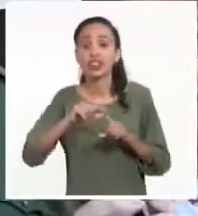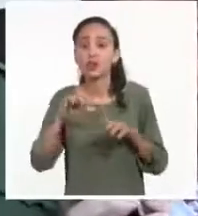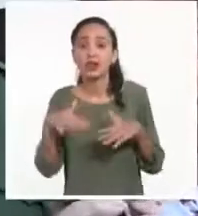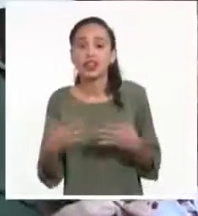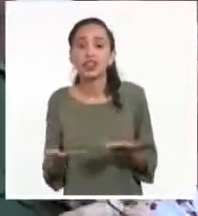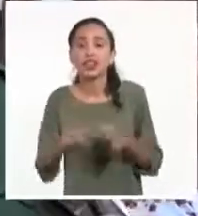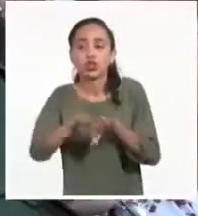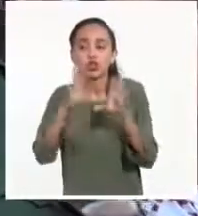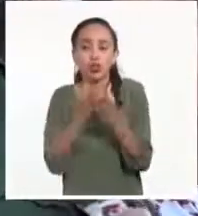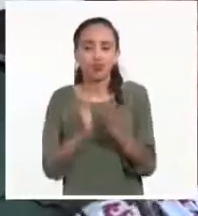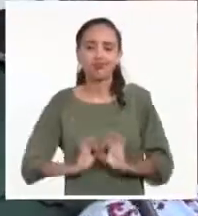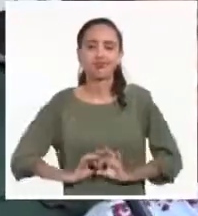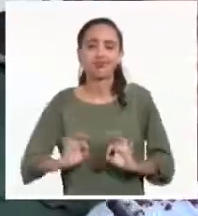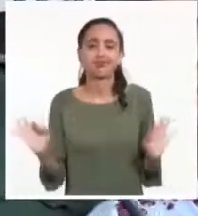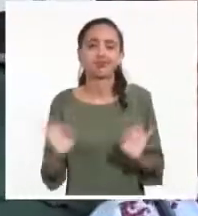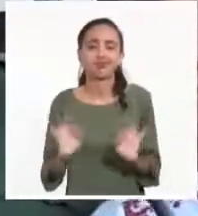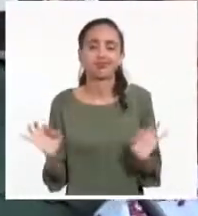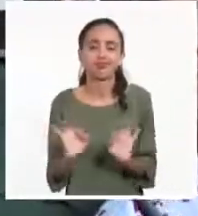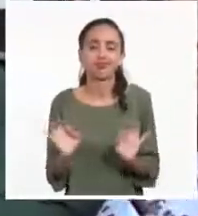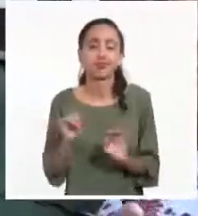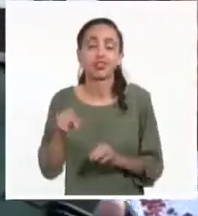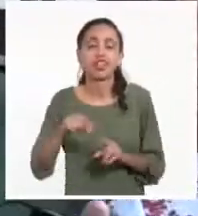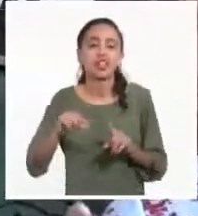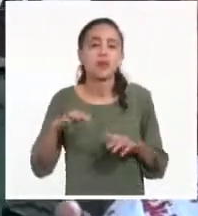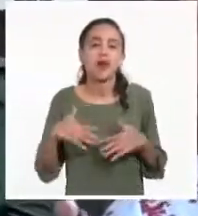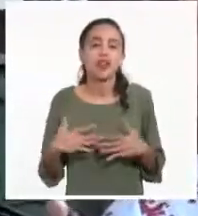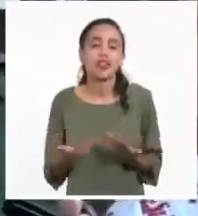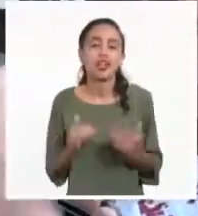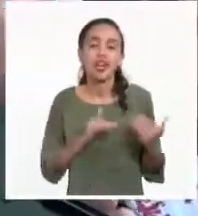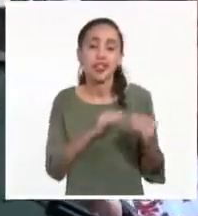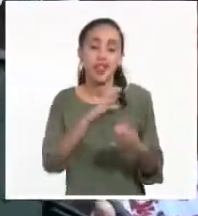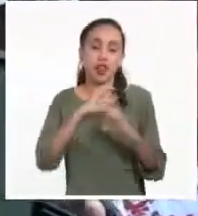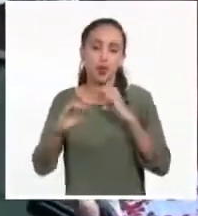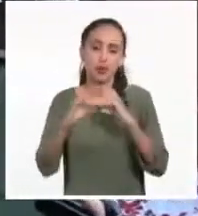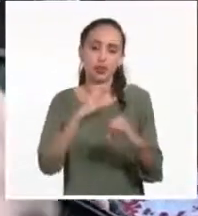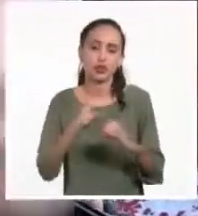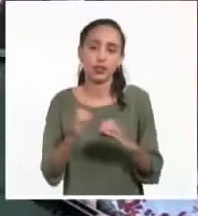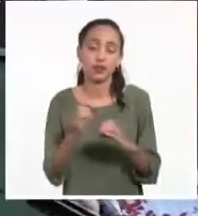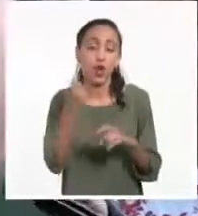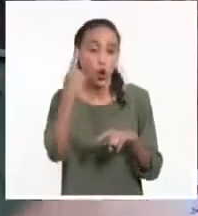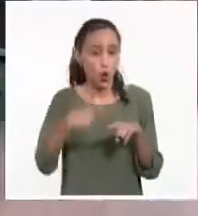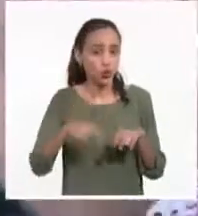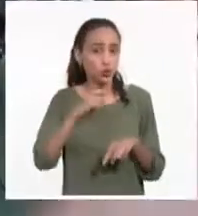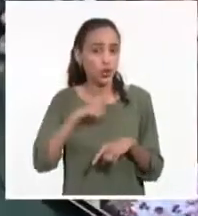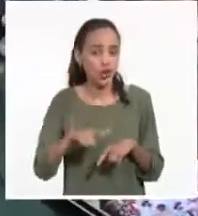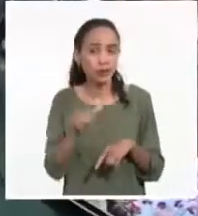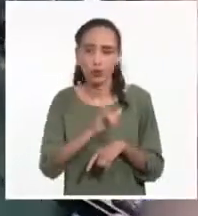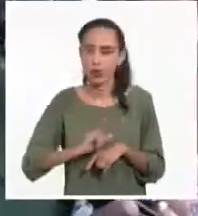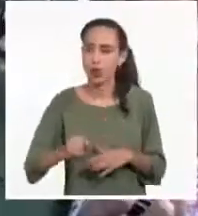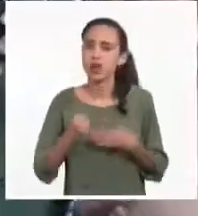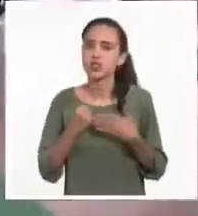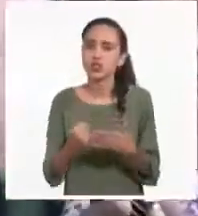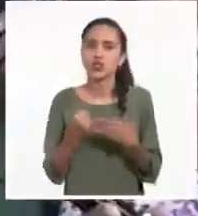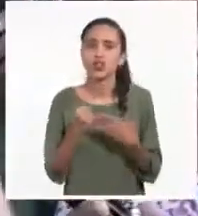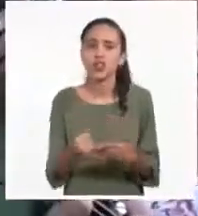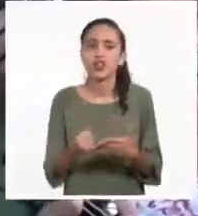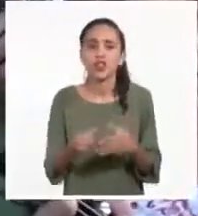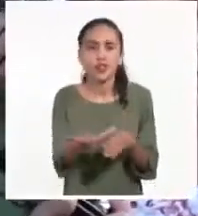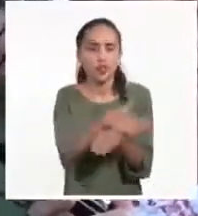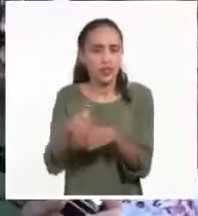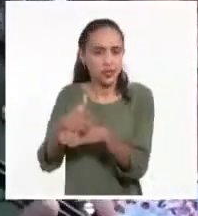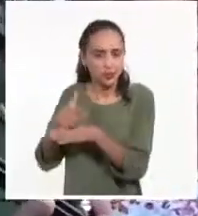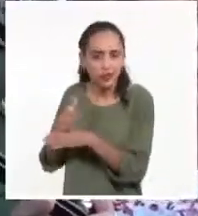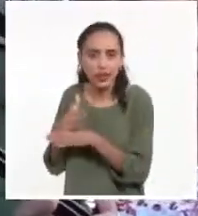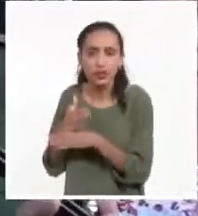toda la higienización y el tema de las comunicaciones. Y hay otros ejemplos de solidaridad muy grande de varias partes del